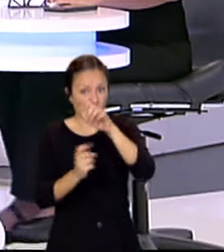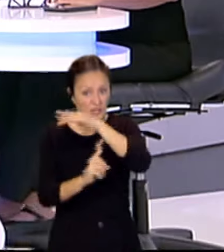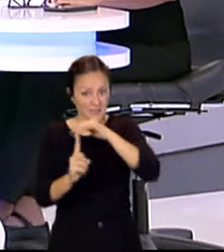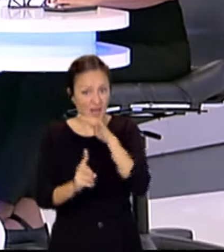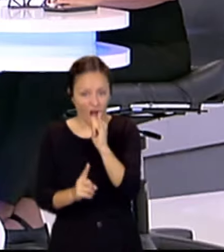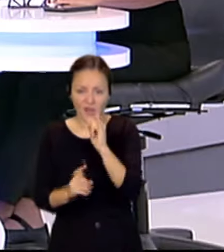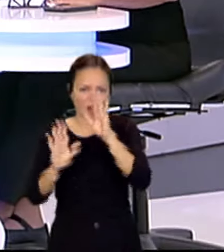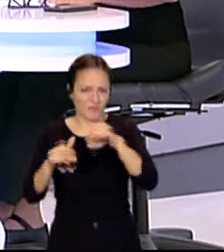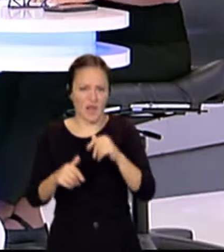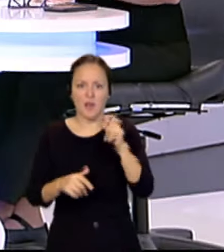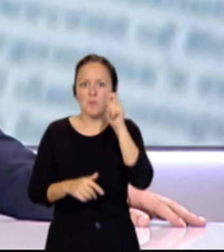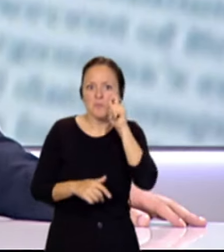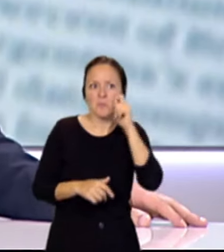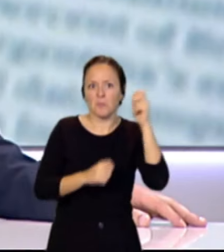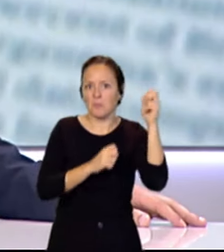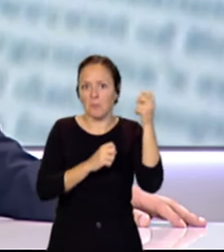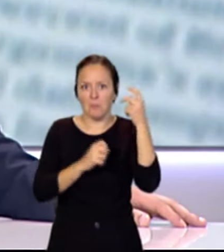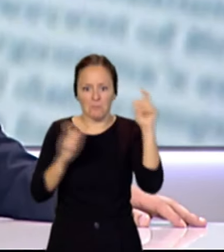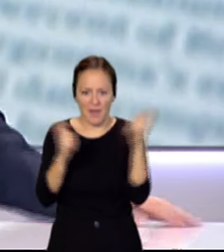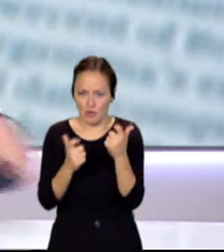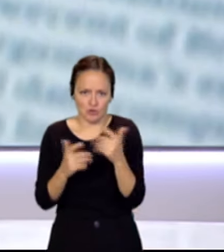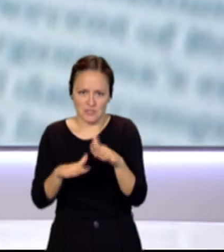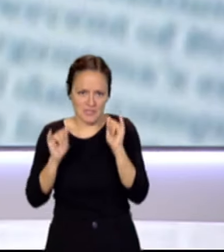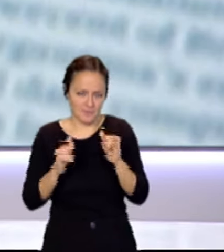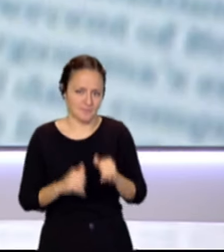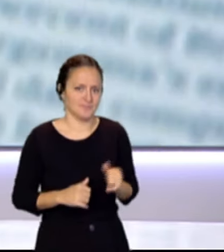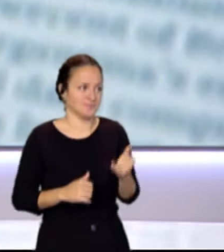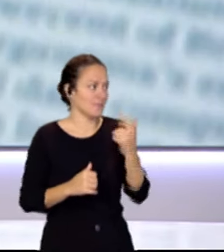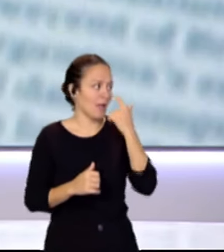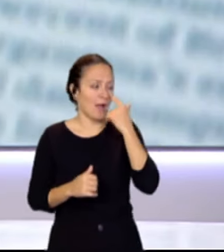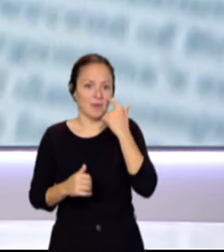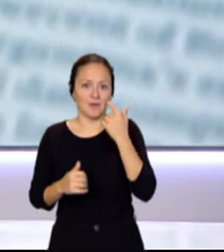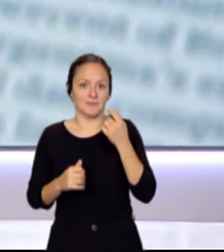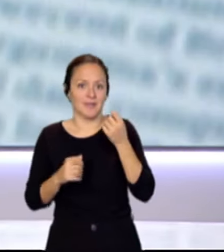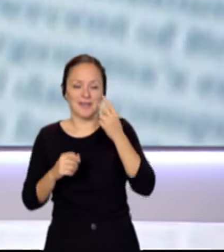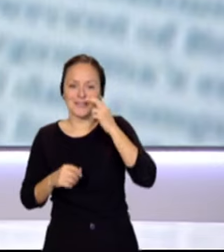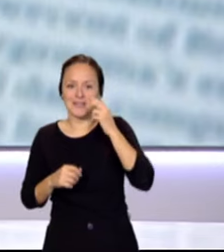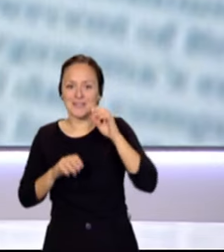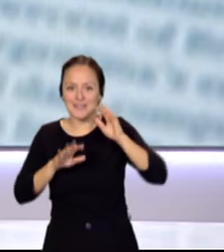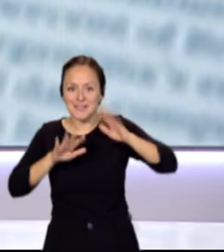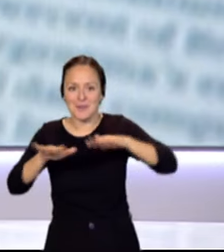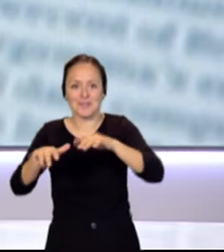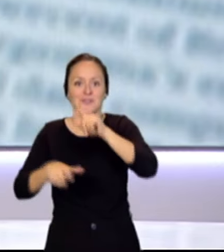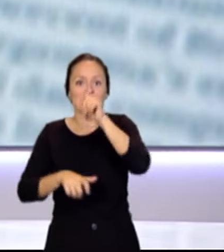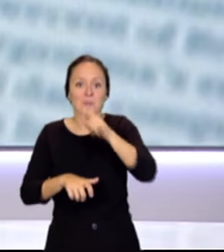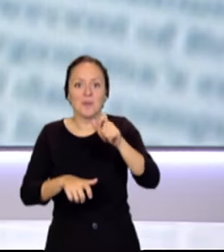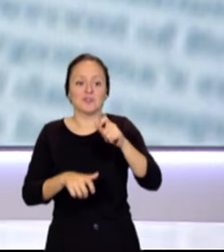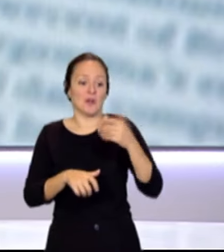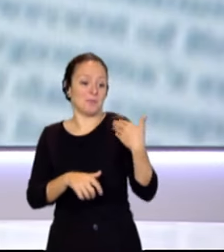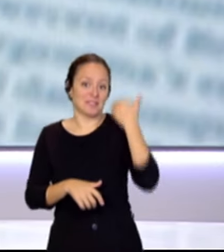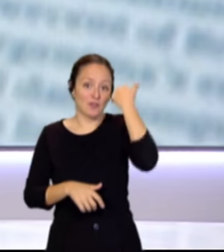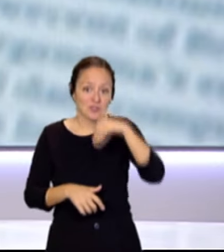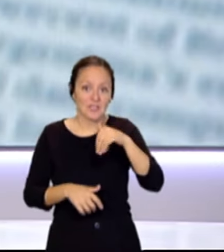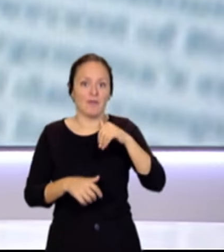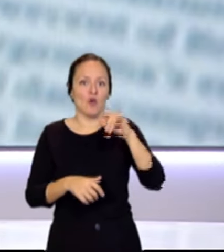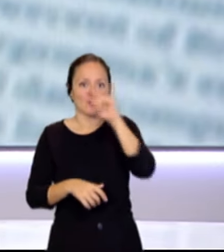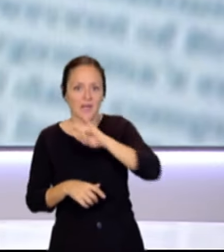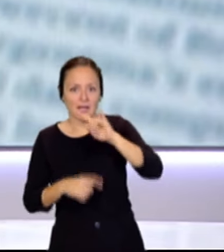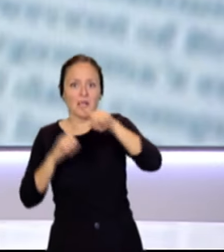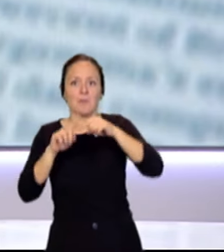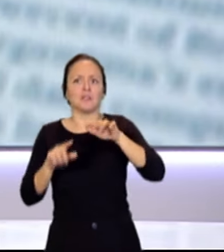de pues veremos Cómo la administración gestiona esas reivindicaciones de las miles de personas que salieron a la calle el pasado sábado en Canarias en otros puntos del